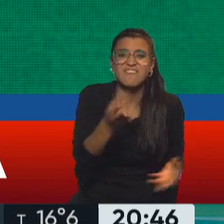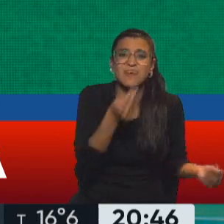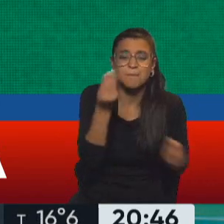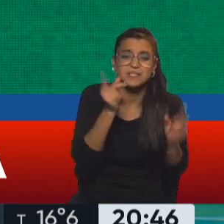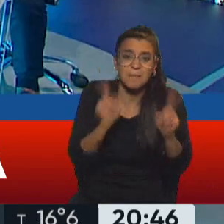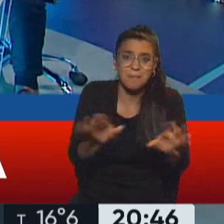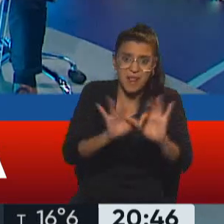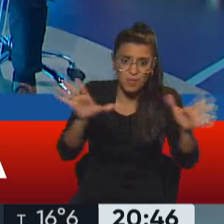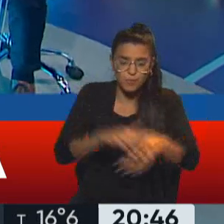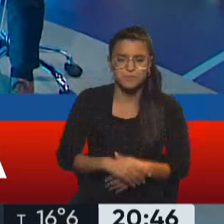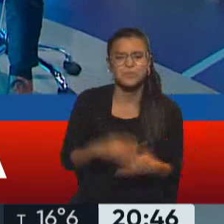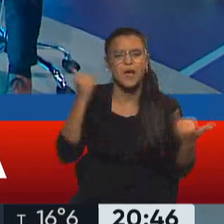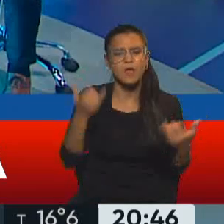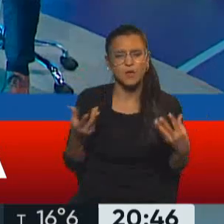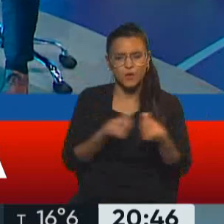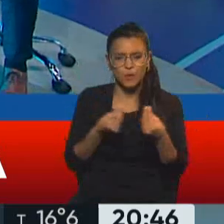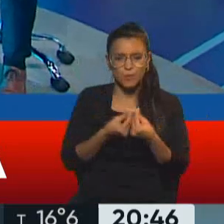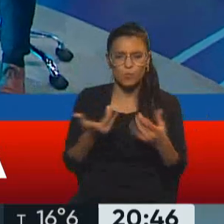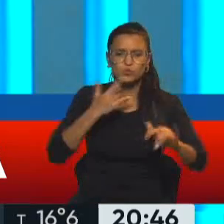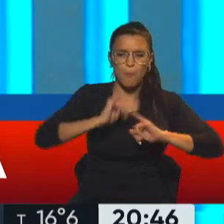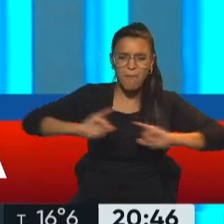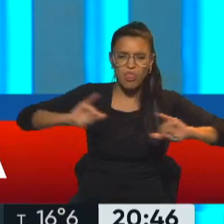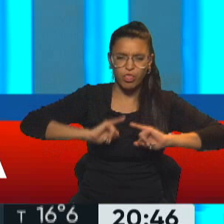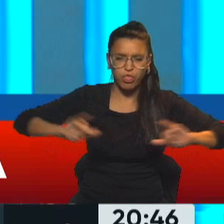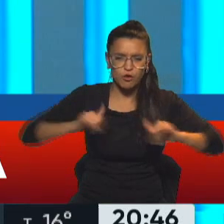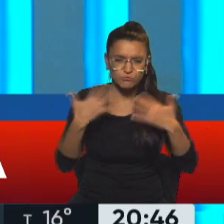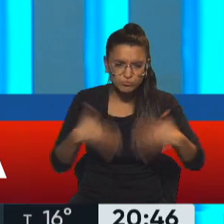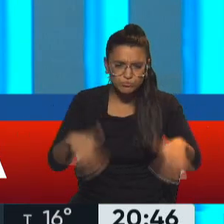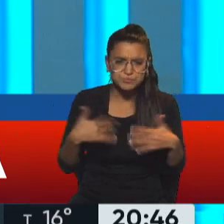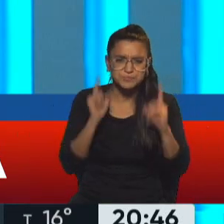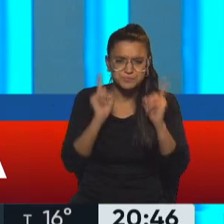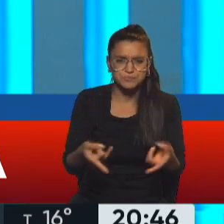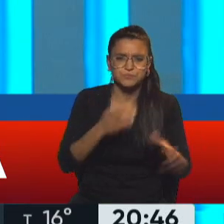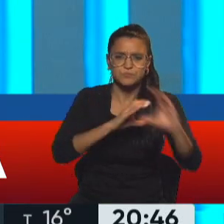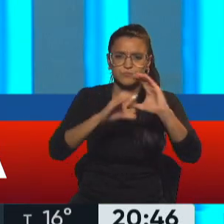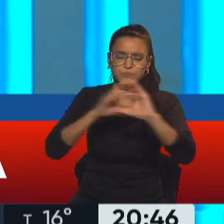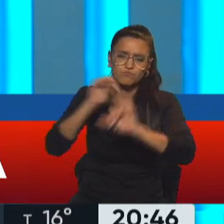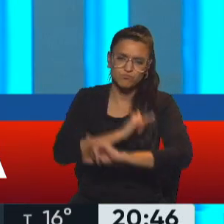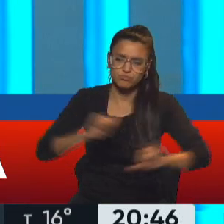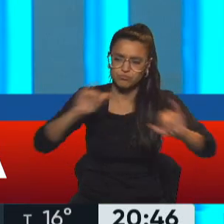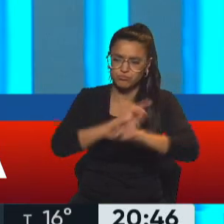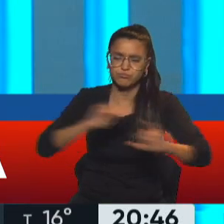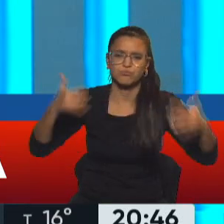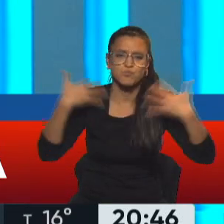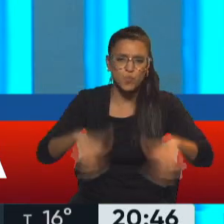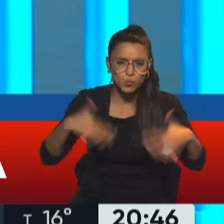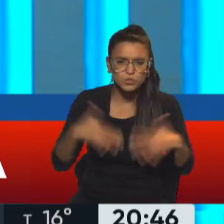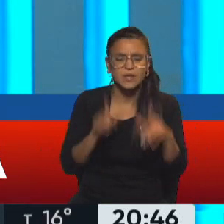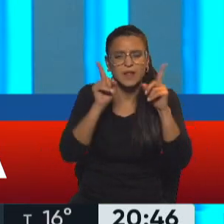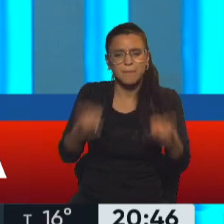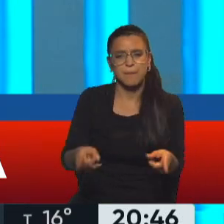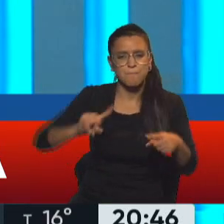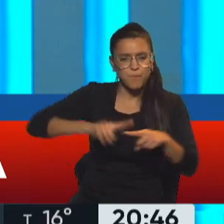de la democracia. Tenemos una cantidad muy grande de medios, tenemos una cantidad muy grande de comunicadores, tenemos una cantidad muy grande